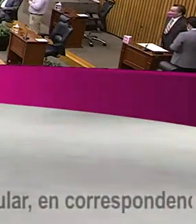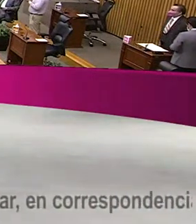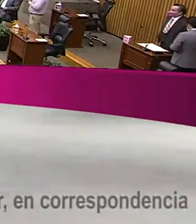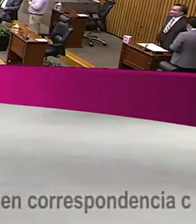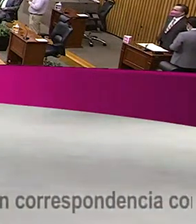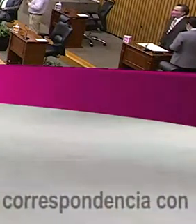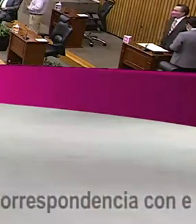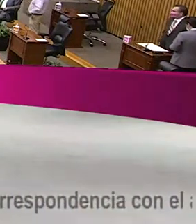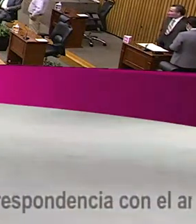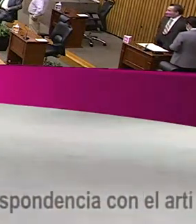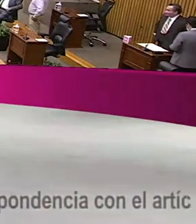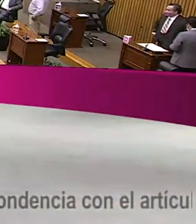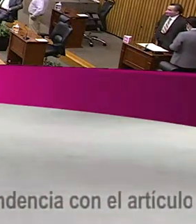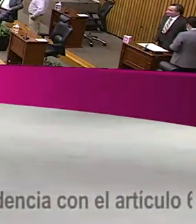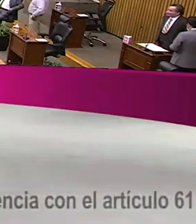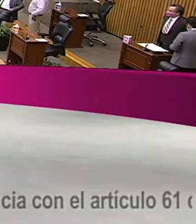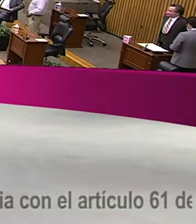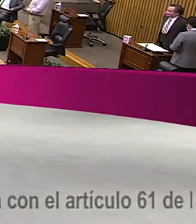i